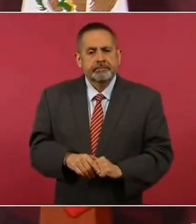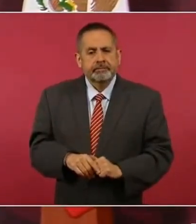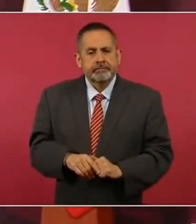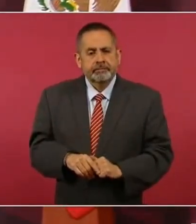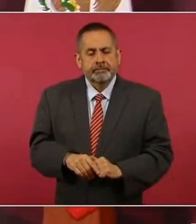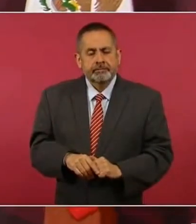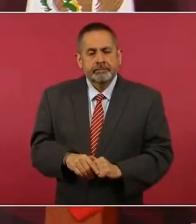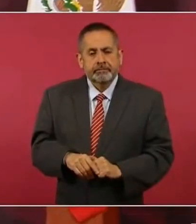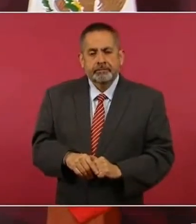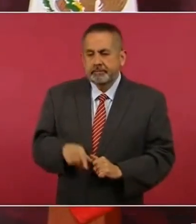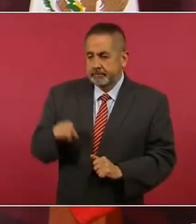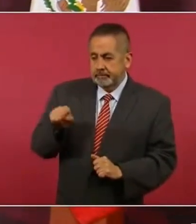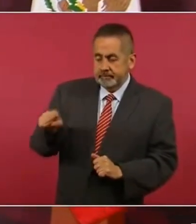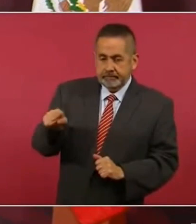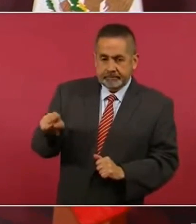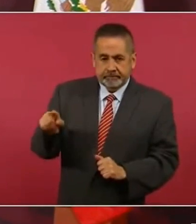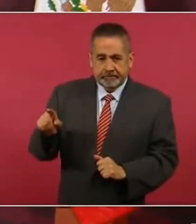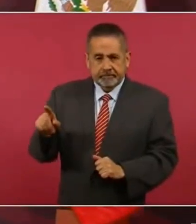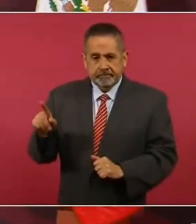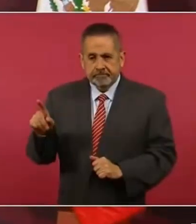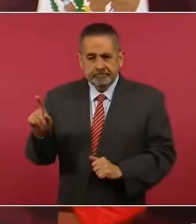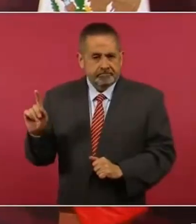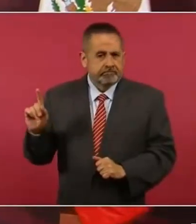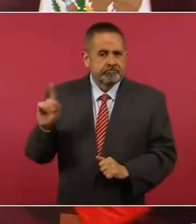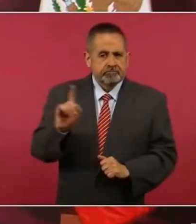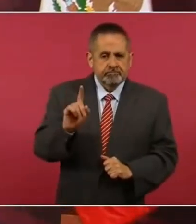dar respuesta a las